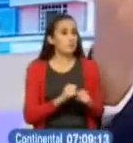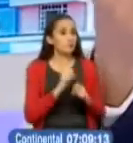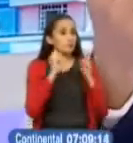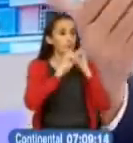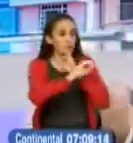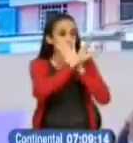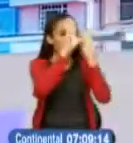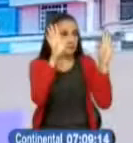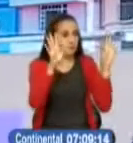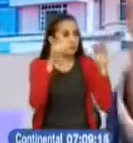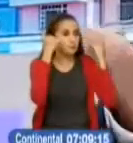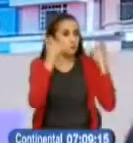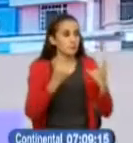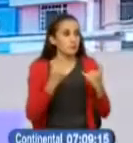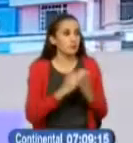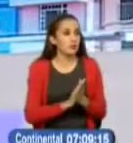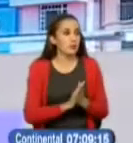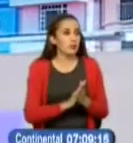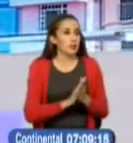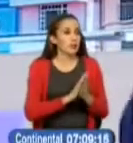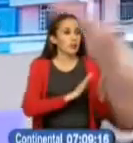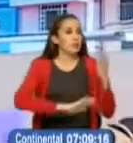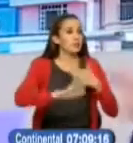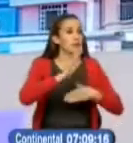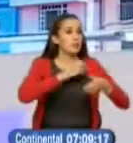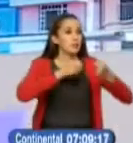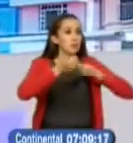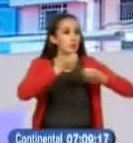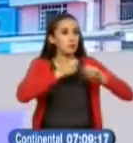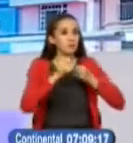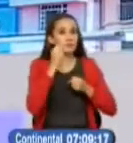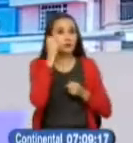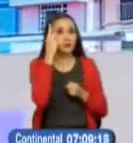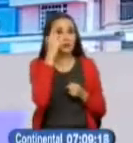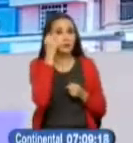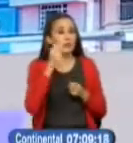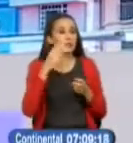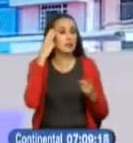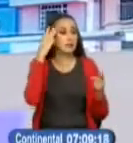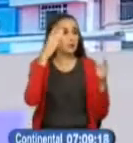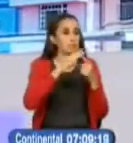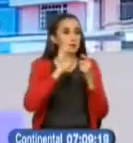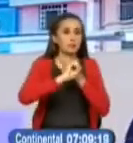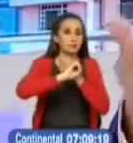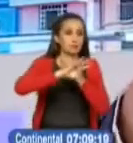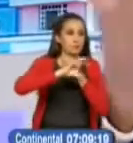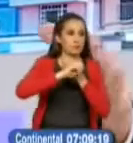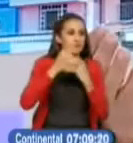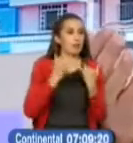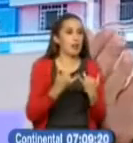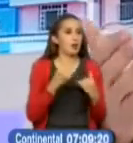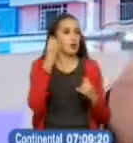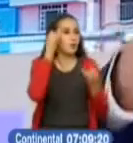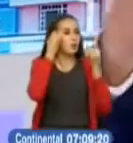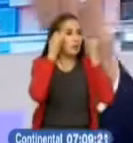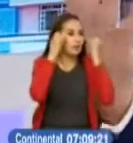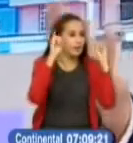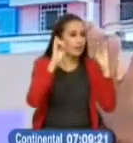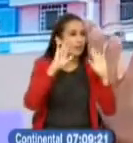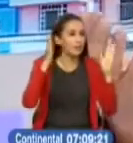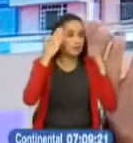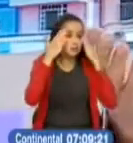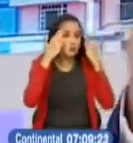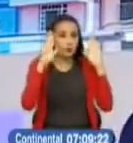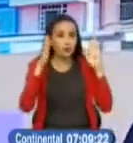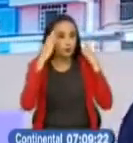claro y es muy importante que sobre todo los comunicadores entiendan para que transmitan adecuadamente el mensaje, porque hay una idea, no sé de